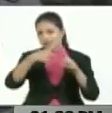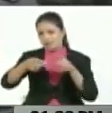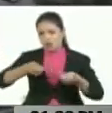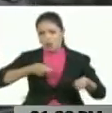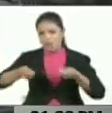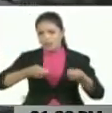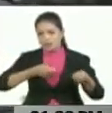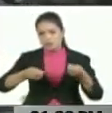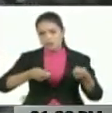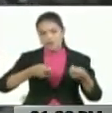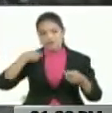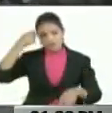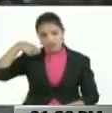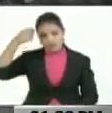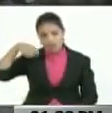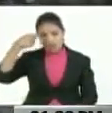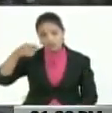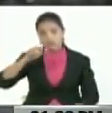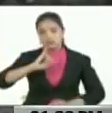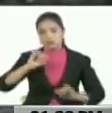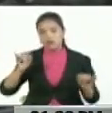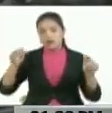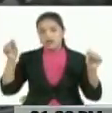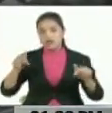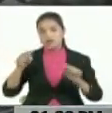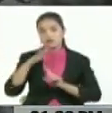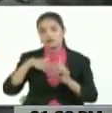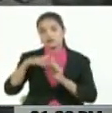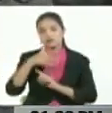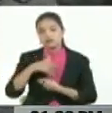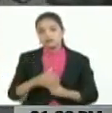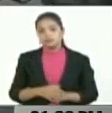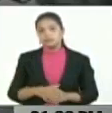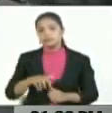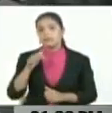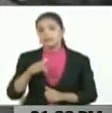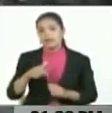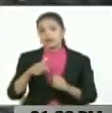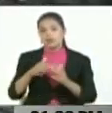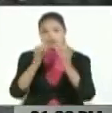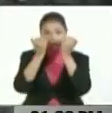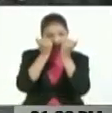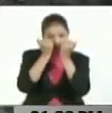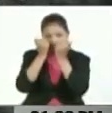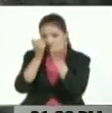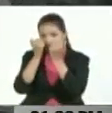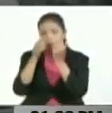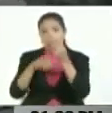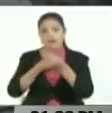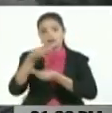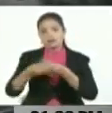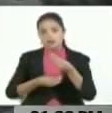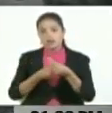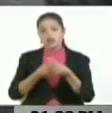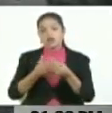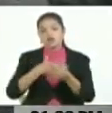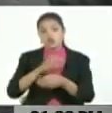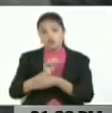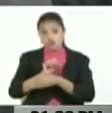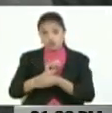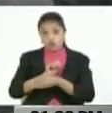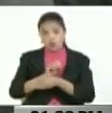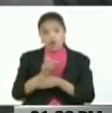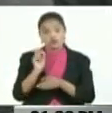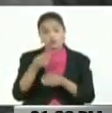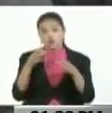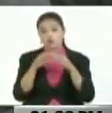fueron cometido estos actos vandálicos, estos actos terroristas, para hacer con nuestro software y nuestros